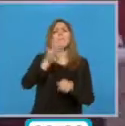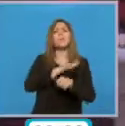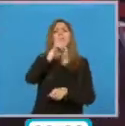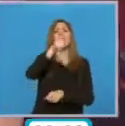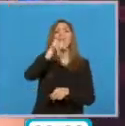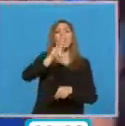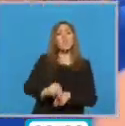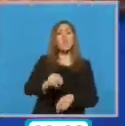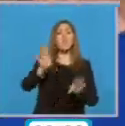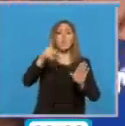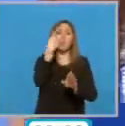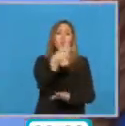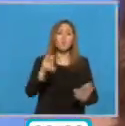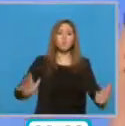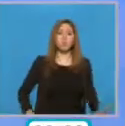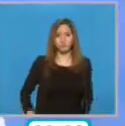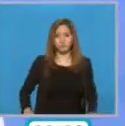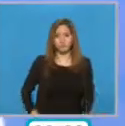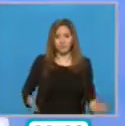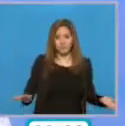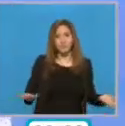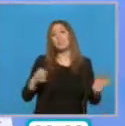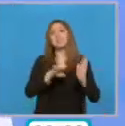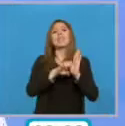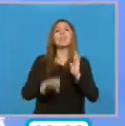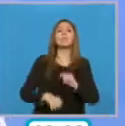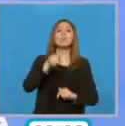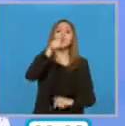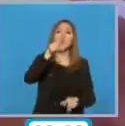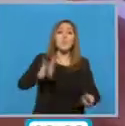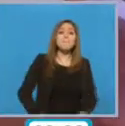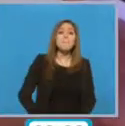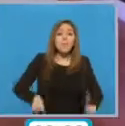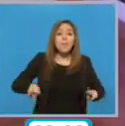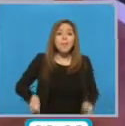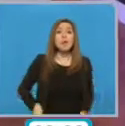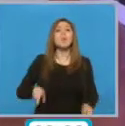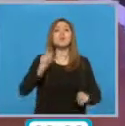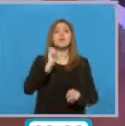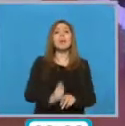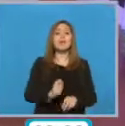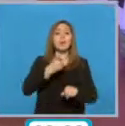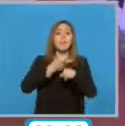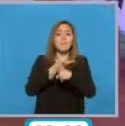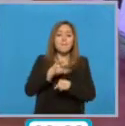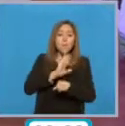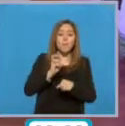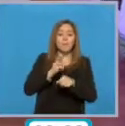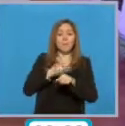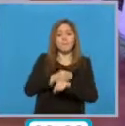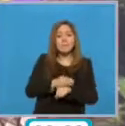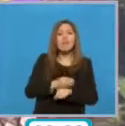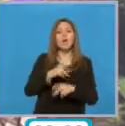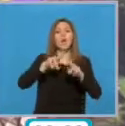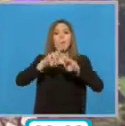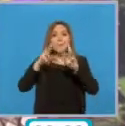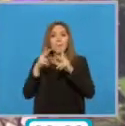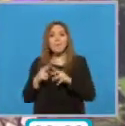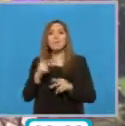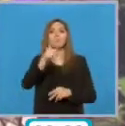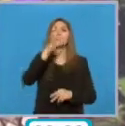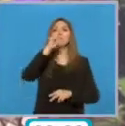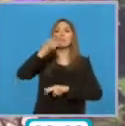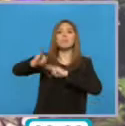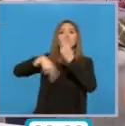por ejemplo, cuando tienes jeans rotos y eres amantes de los jeans rotos y no puedes ir a trabajar así? Con jeans rotos. Pues lo